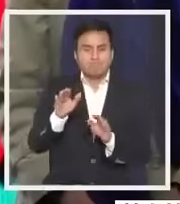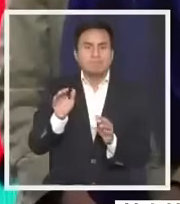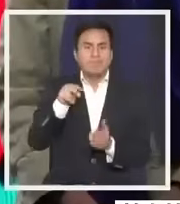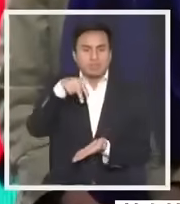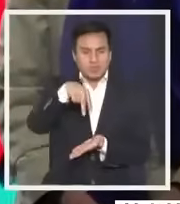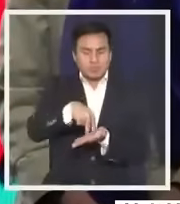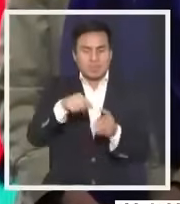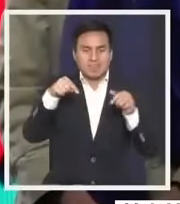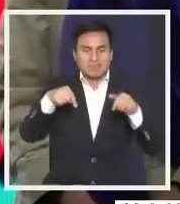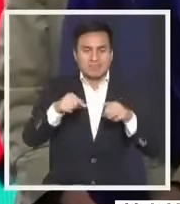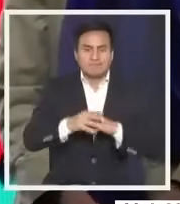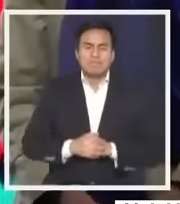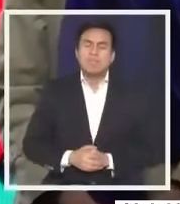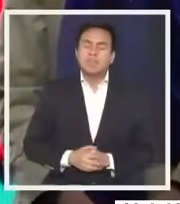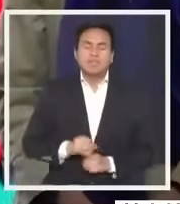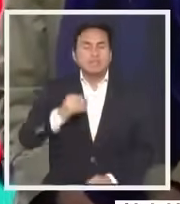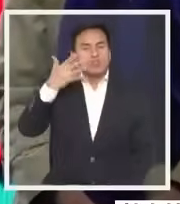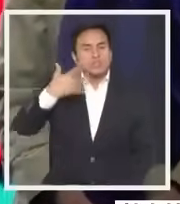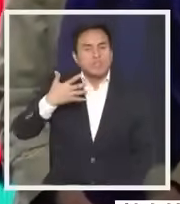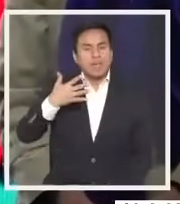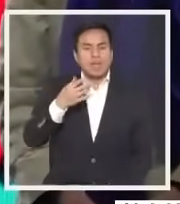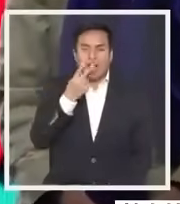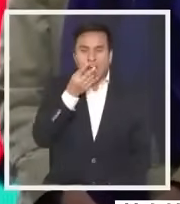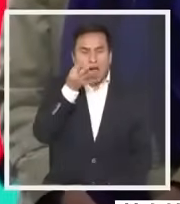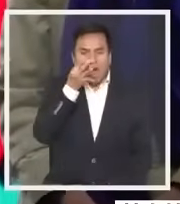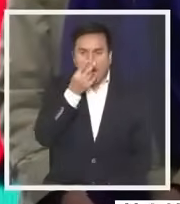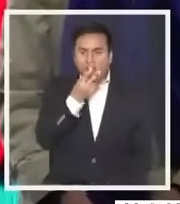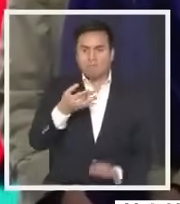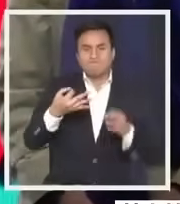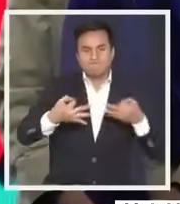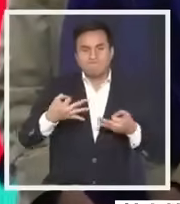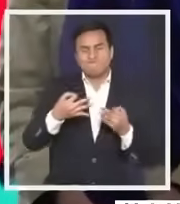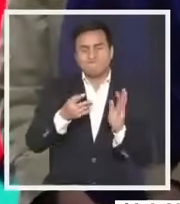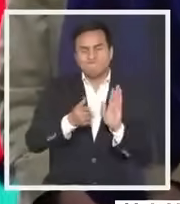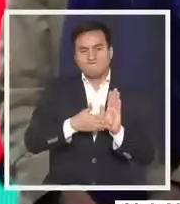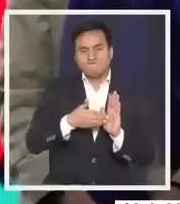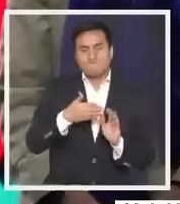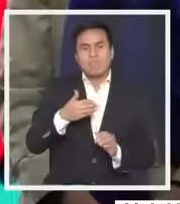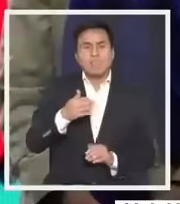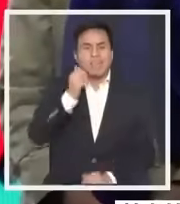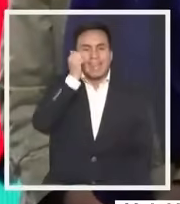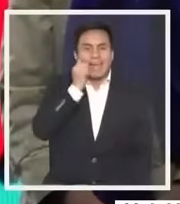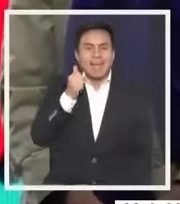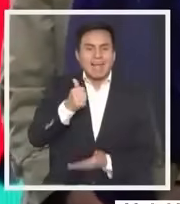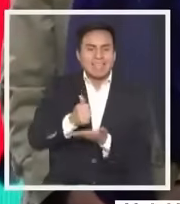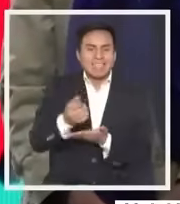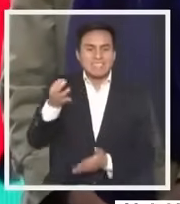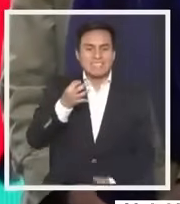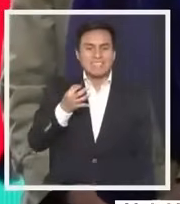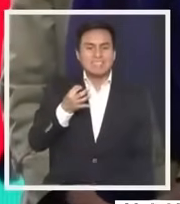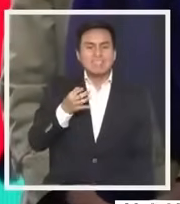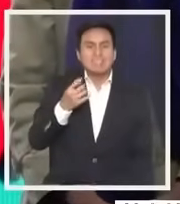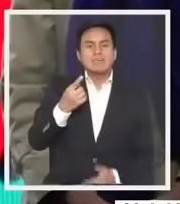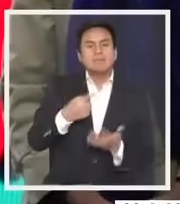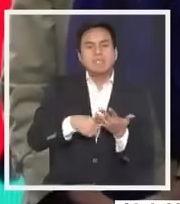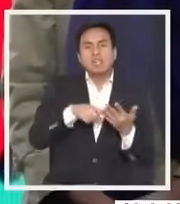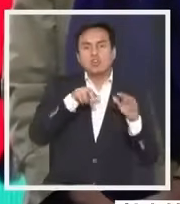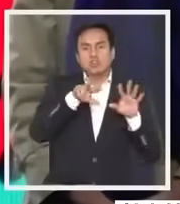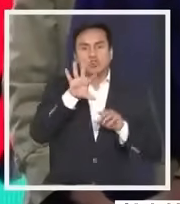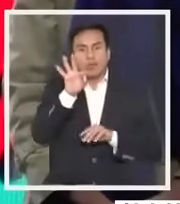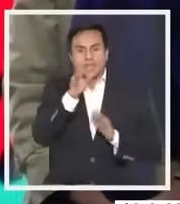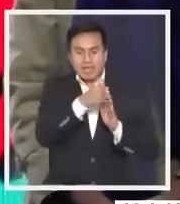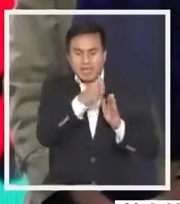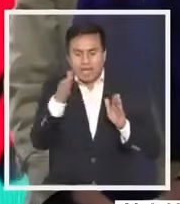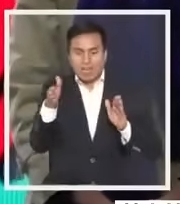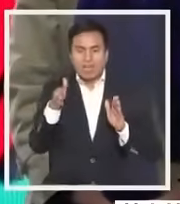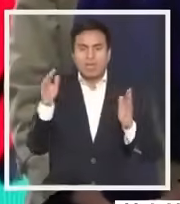acá. Es muy significativo constatar que, como decía nuestra querida alcaldesa, desde mediados del siglo XIX